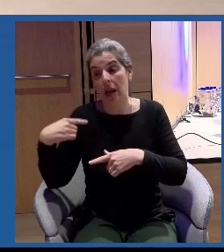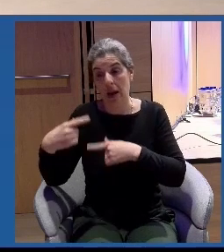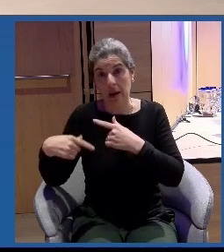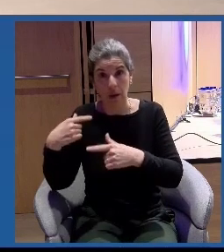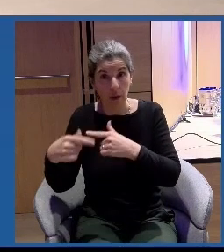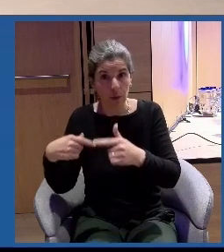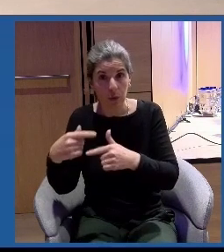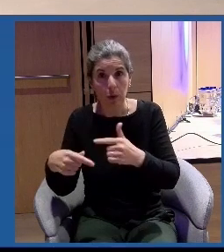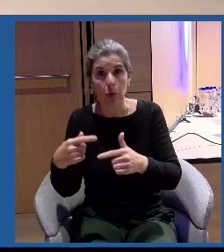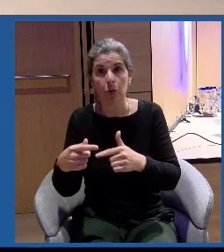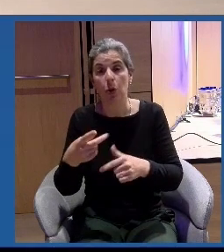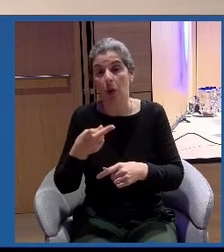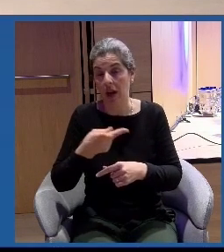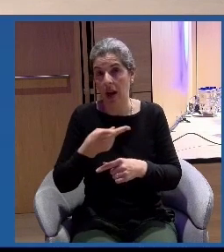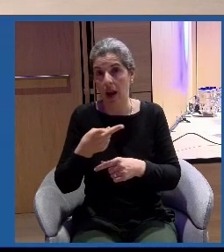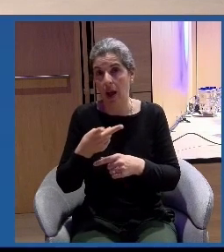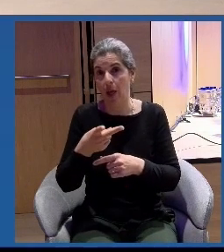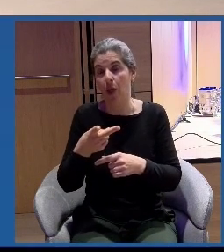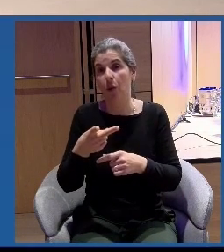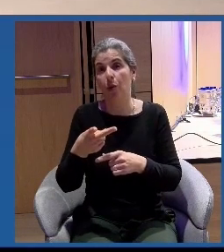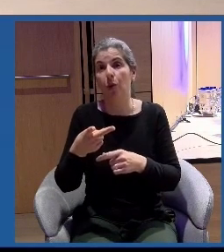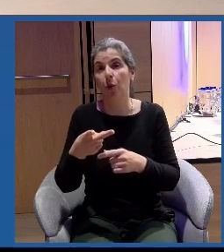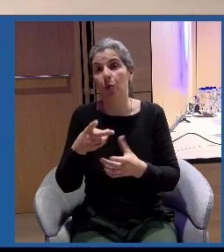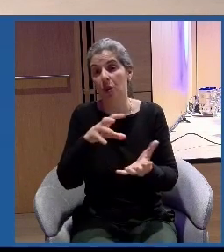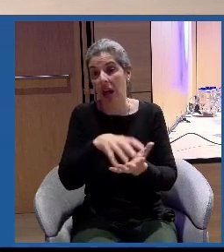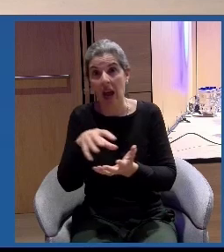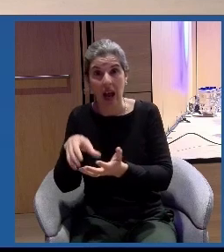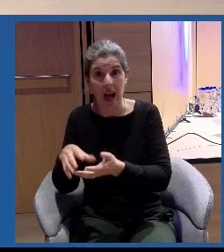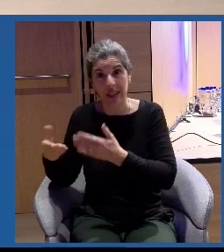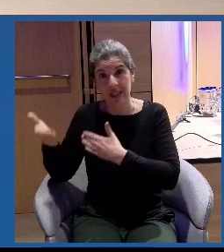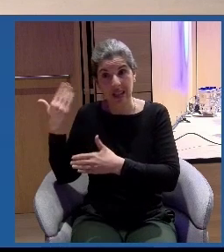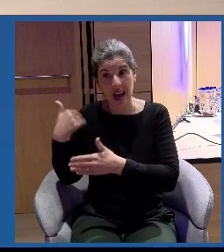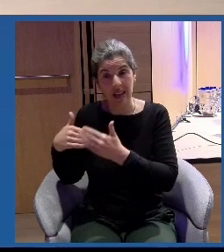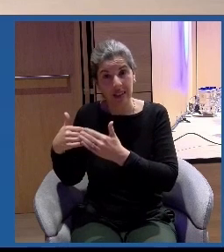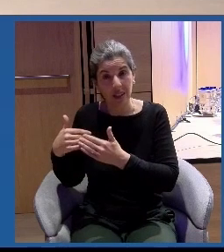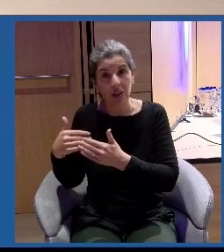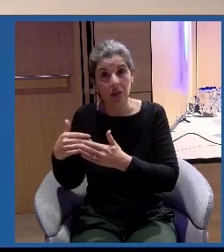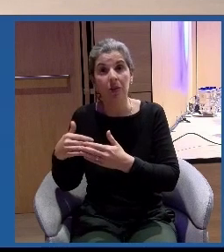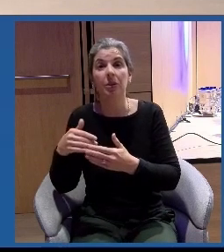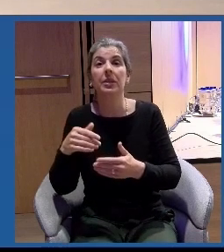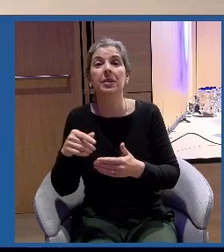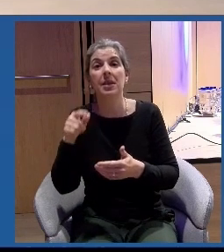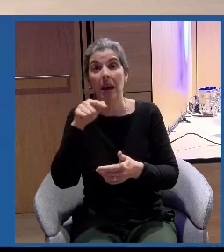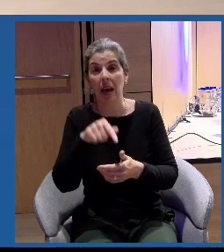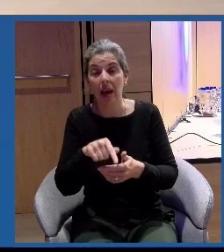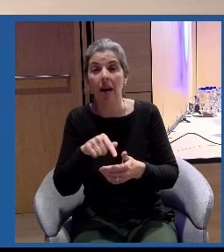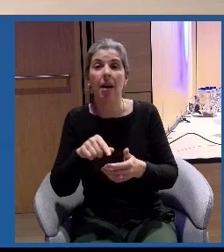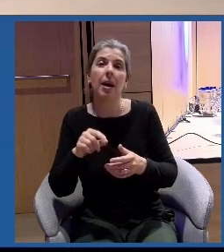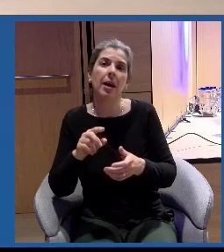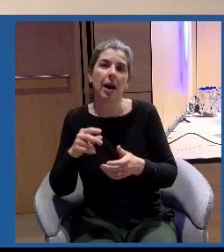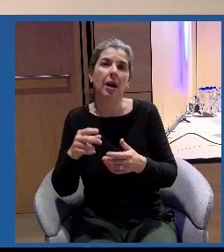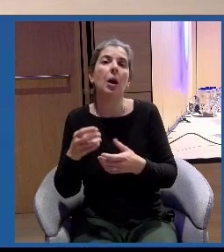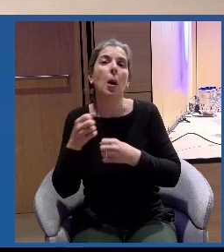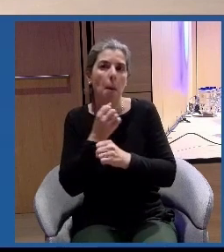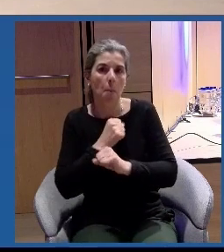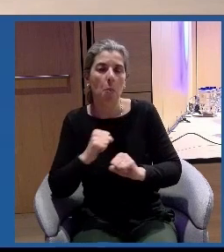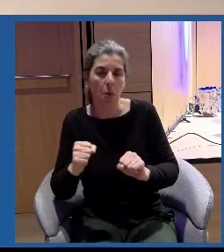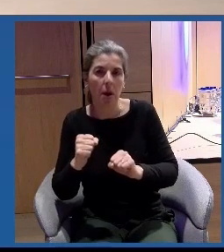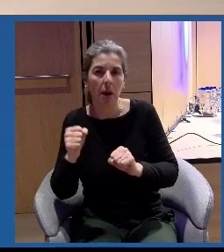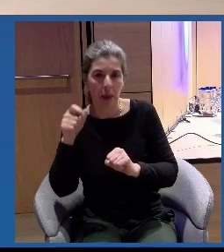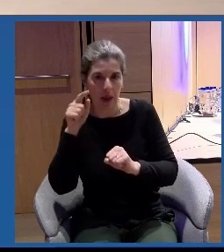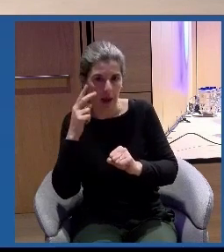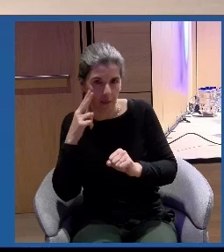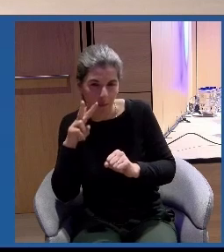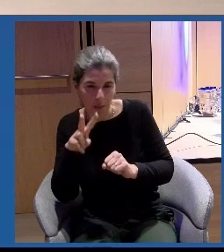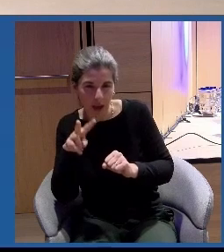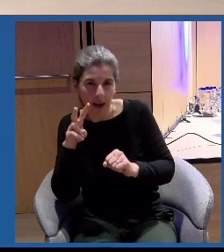de las 2 ediciones que ya tenemos disponibles, para que el que quiera en su casa pueda incluso calcular el índice, digamos, y posicionarse y controlar que hicimos